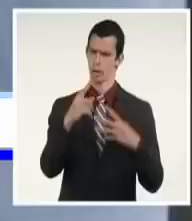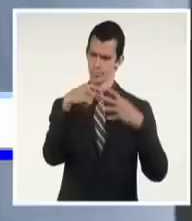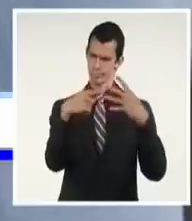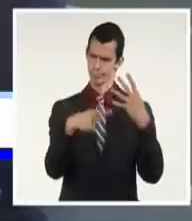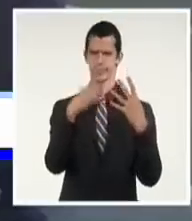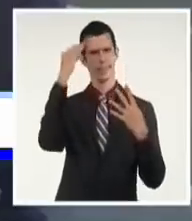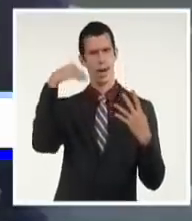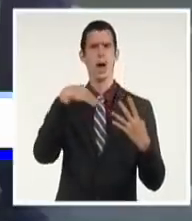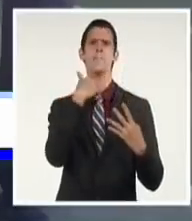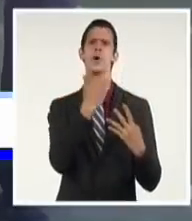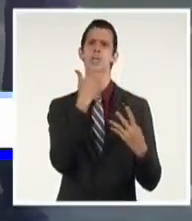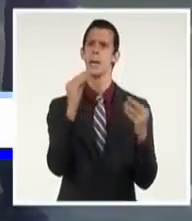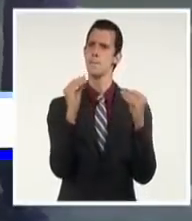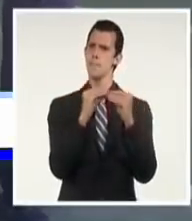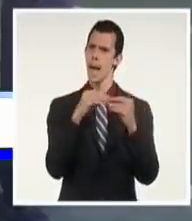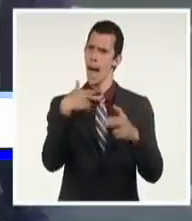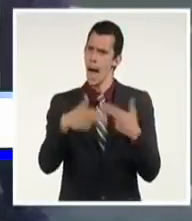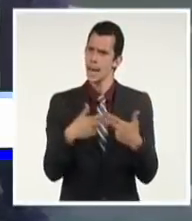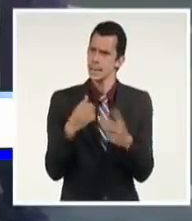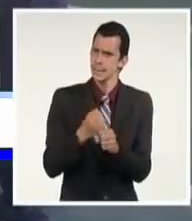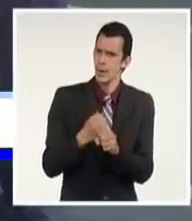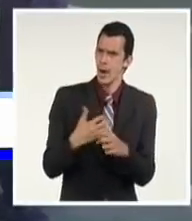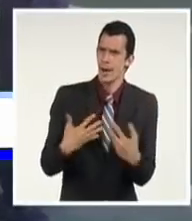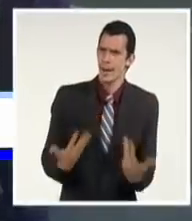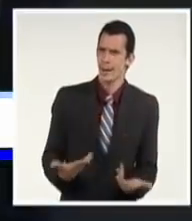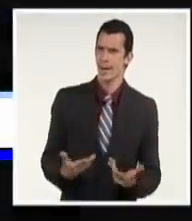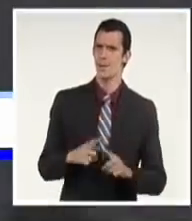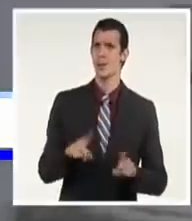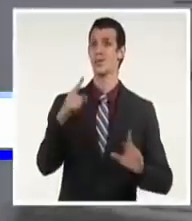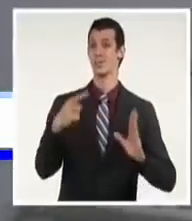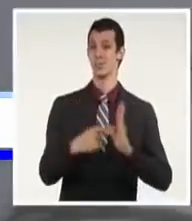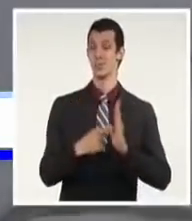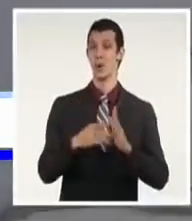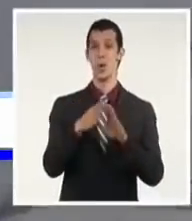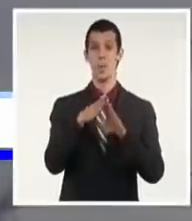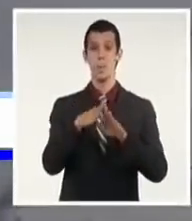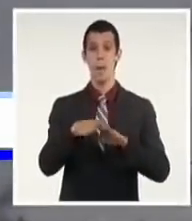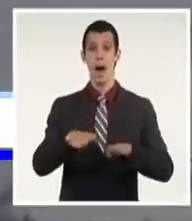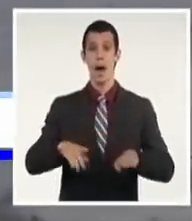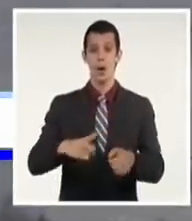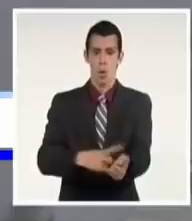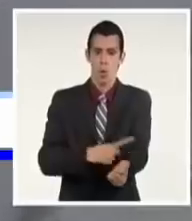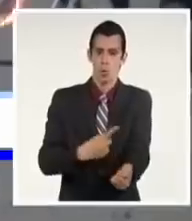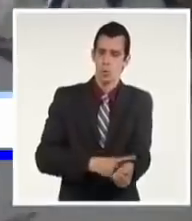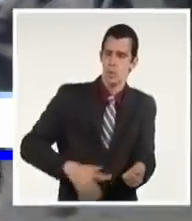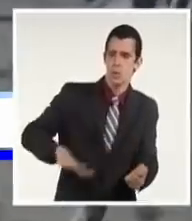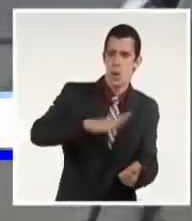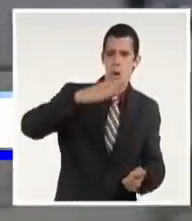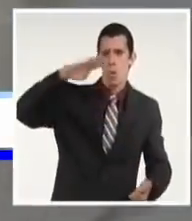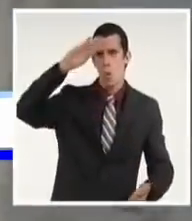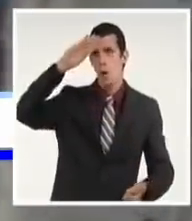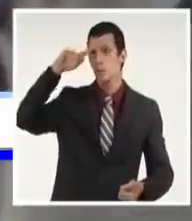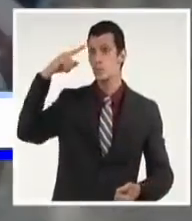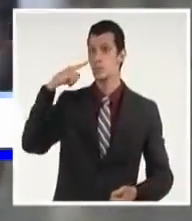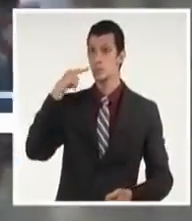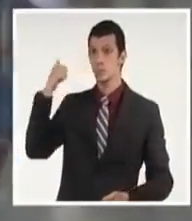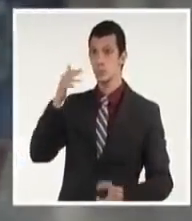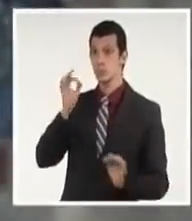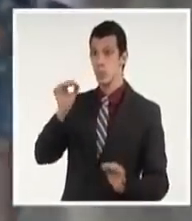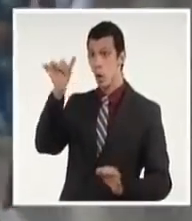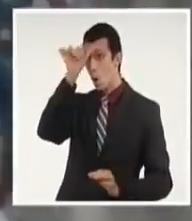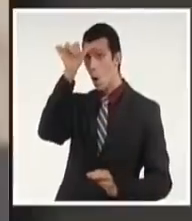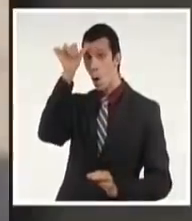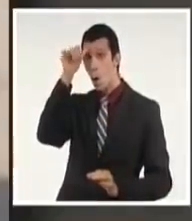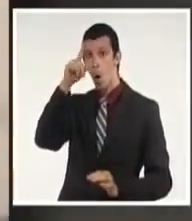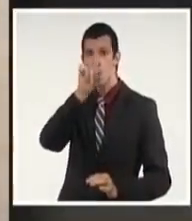Nacional Revolucionaria. Pero esa paz de la que habla fue resquebrajada por quienes promovieron los disturbios del pasado 11 de julio, mientras ella